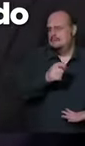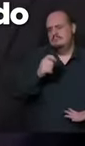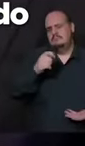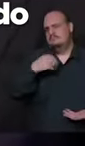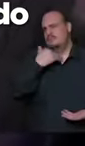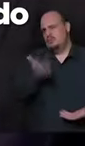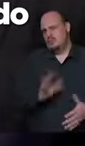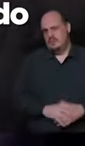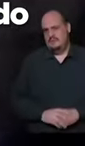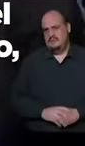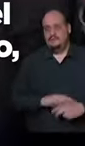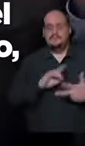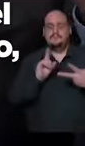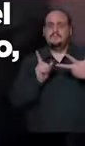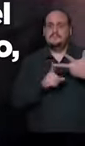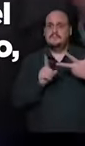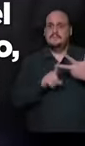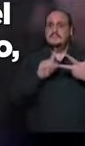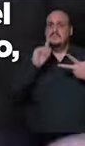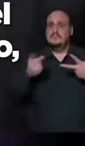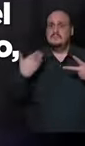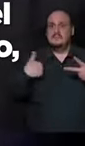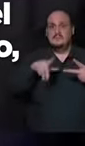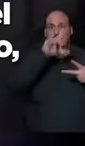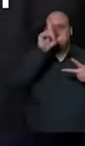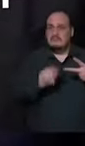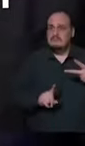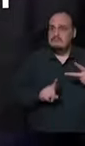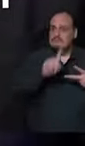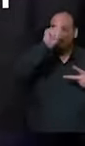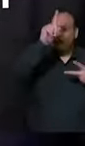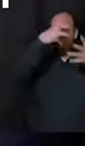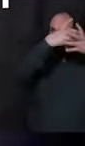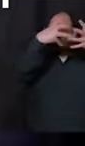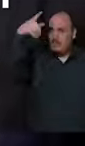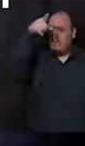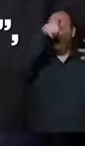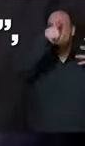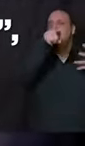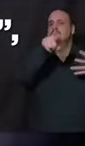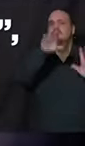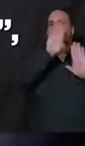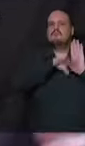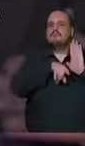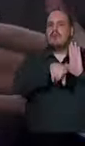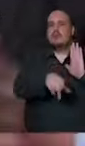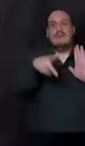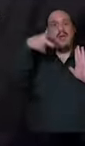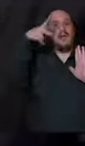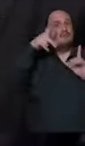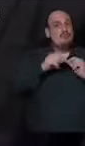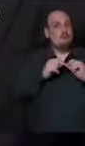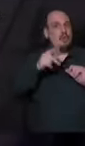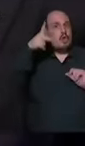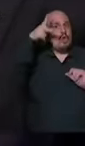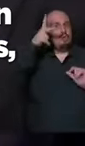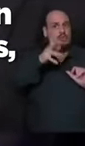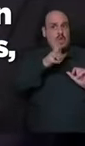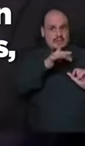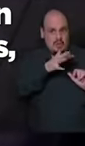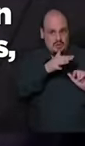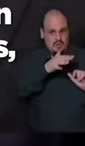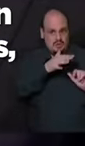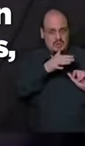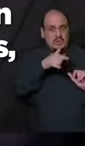planteado para el norte grande para el norte argentino la vuelta de un programa denominado 81 que es el que permite